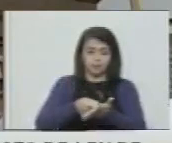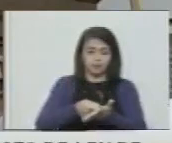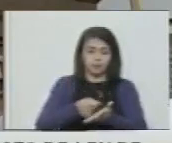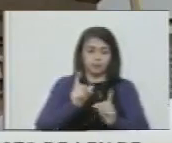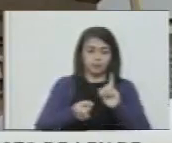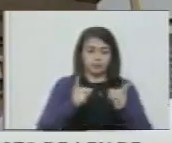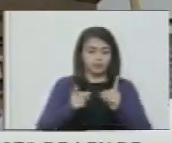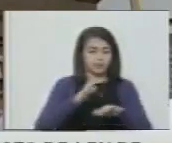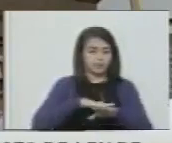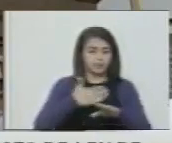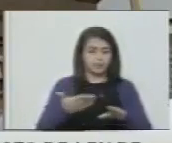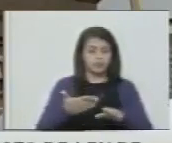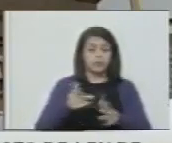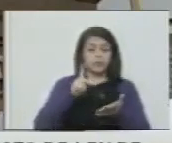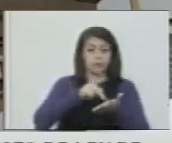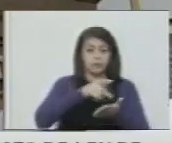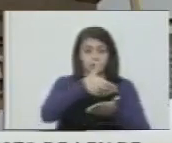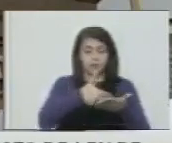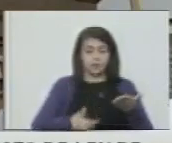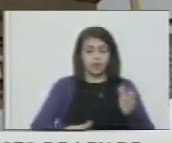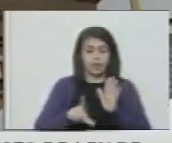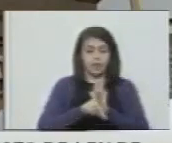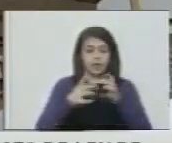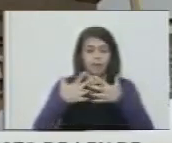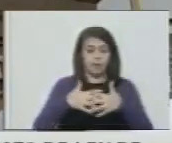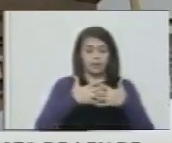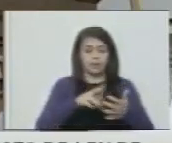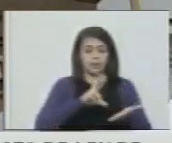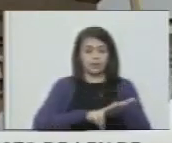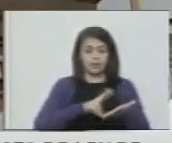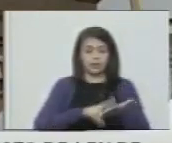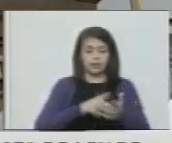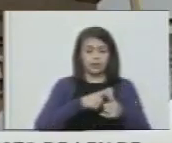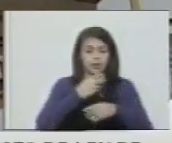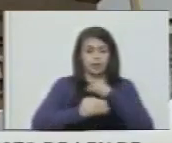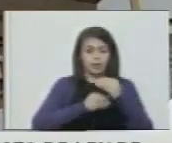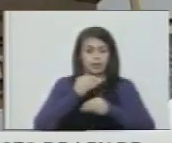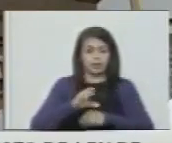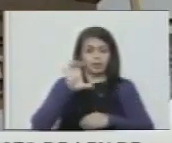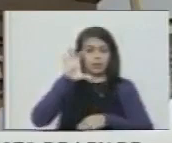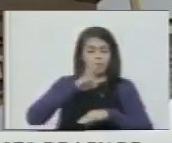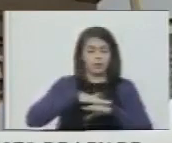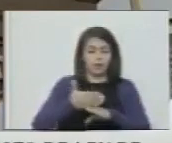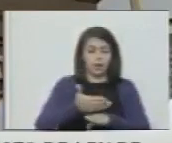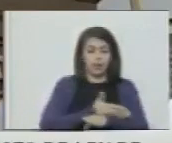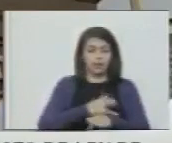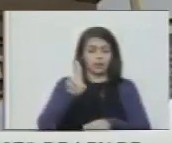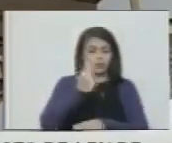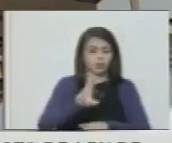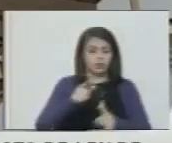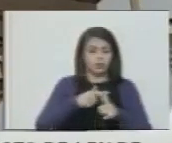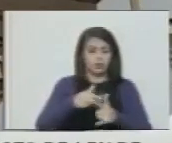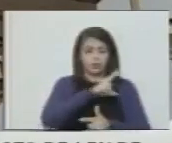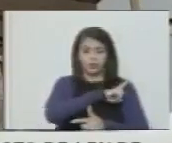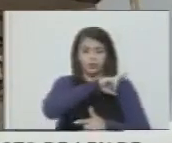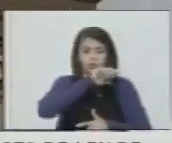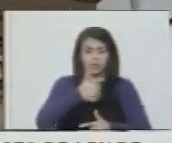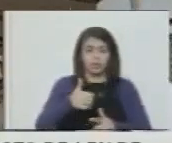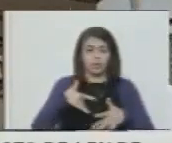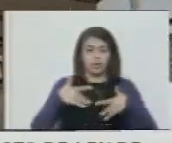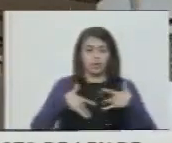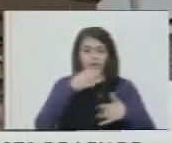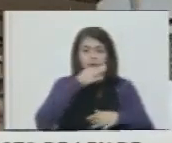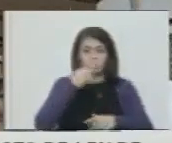los efectos de la presente ley las empresas de seguro constituidas en el país, previa autorización de la Superintendencia de la